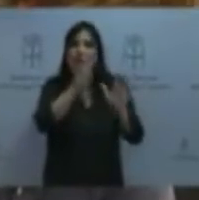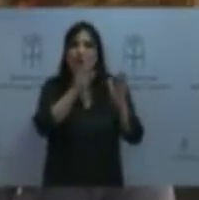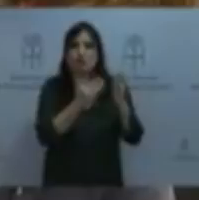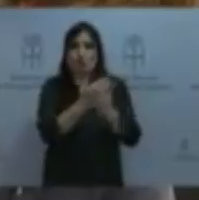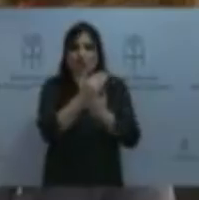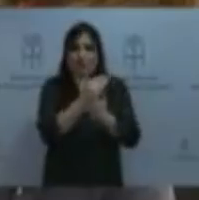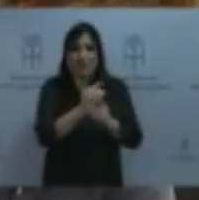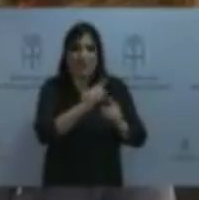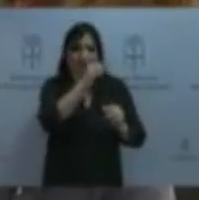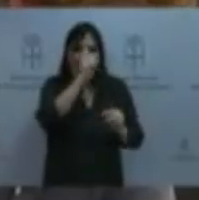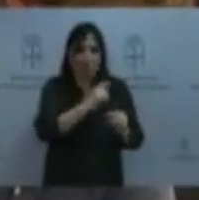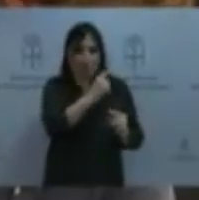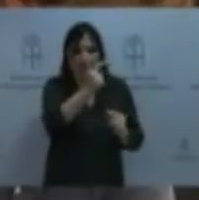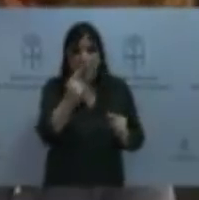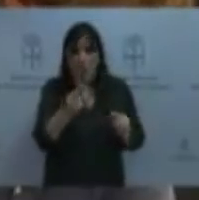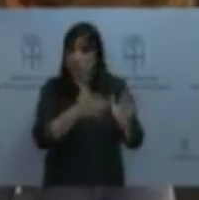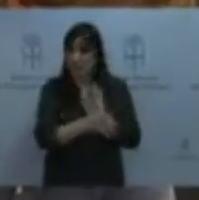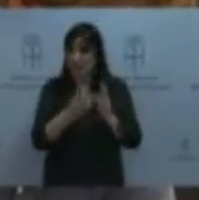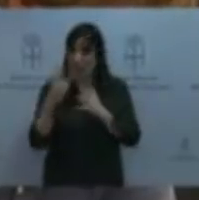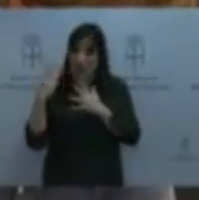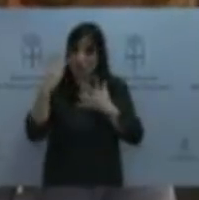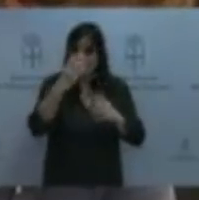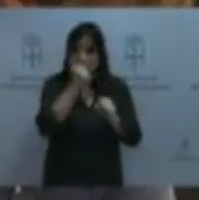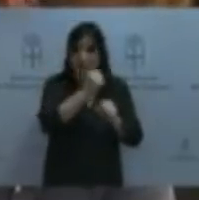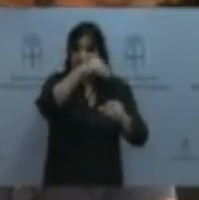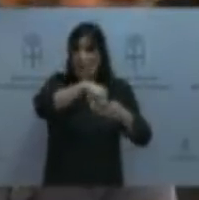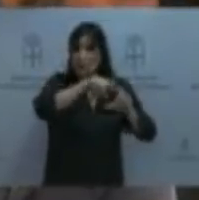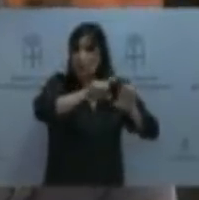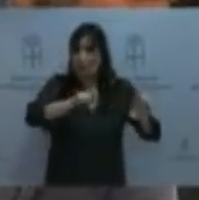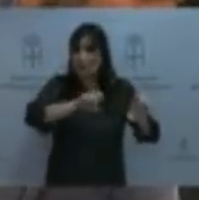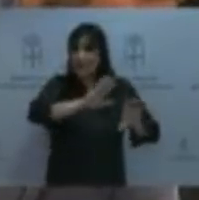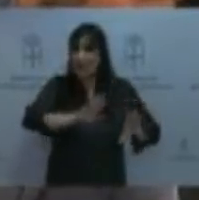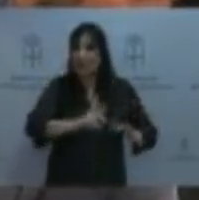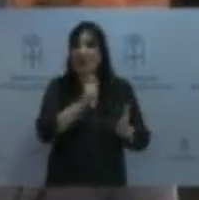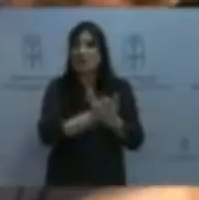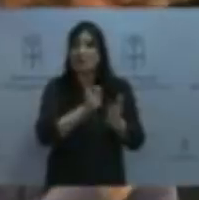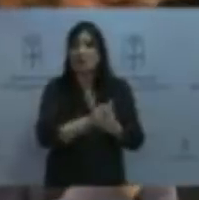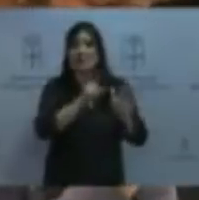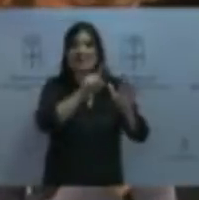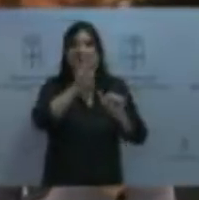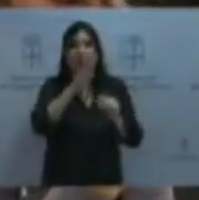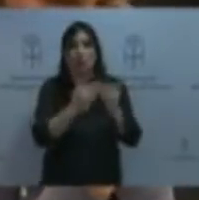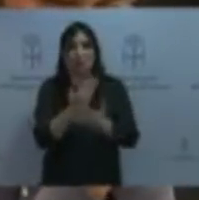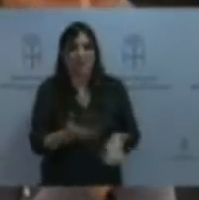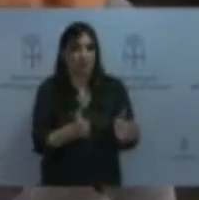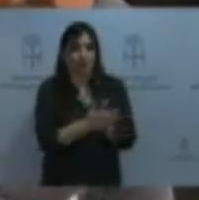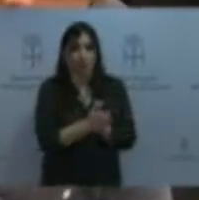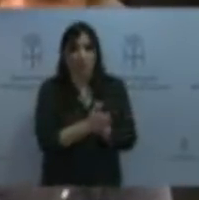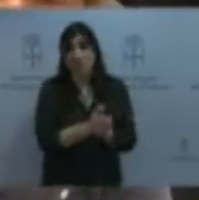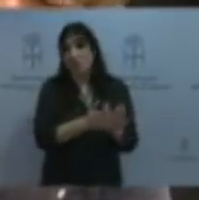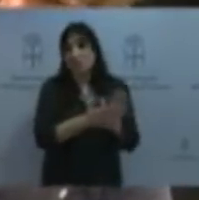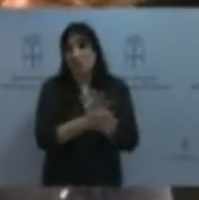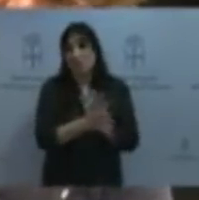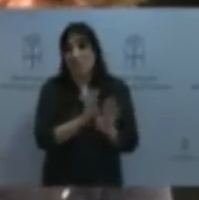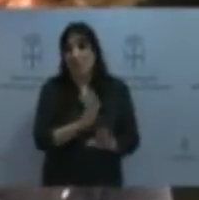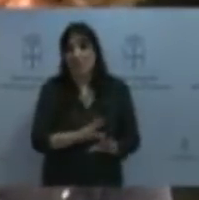años de trabajo en esa empresa, las indemnizan con 64 días en total, nada más y nada menos que 2.300 euros